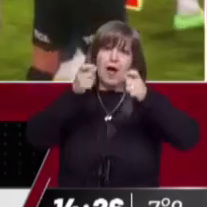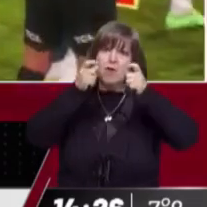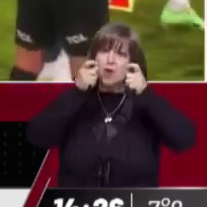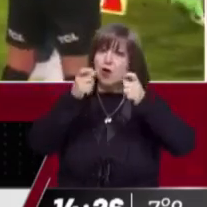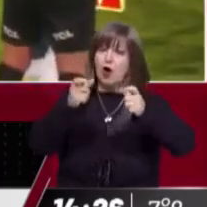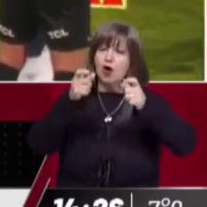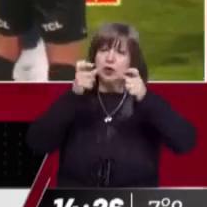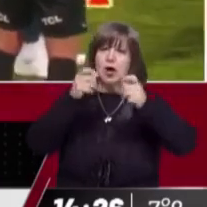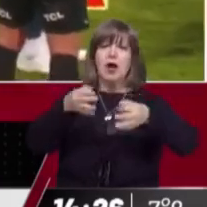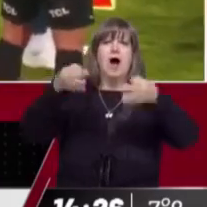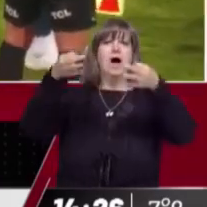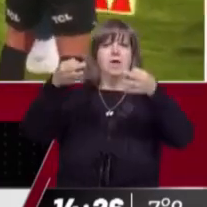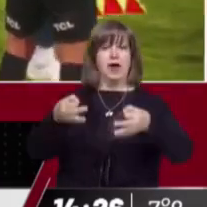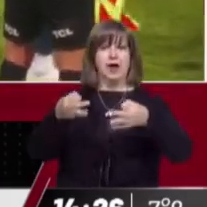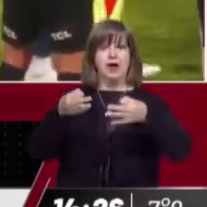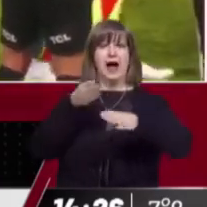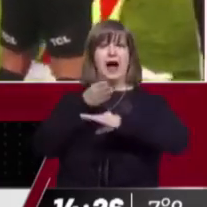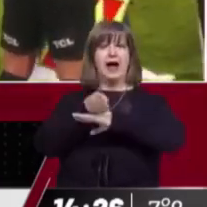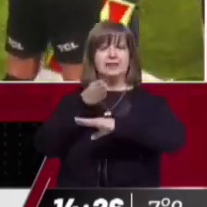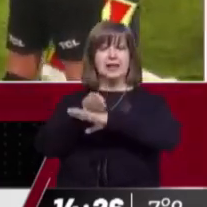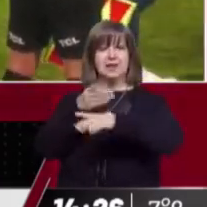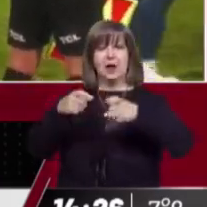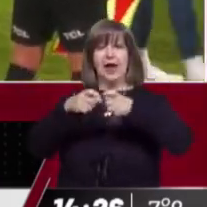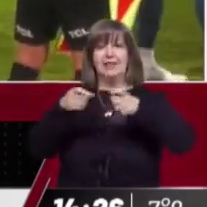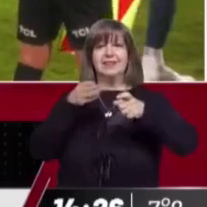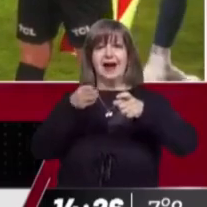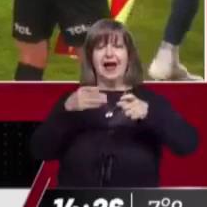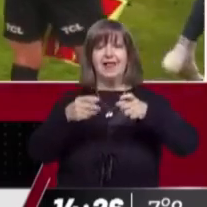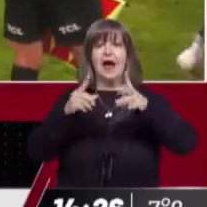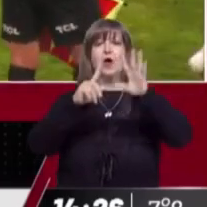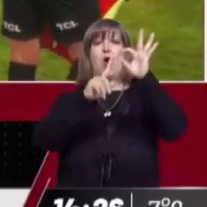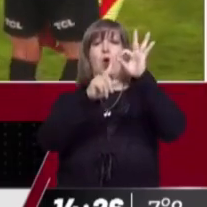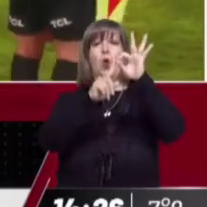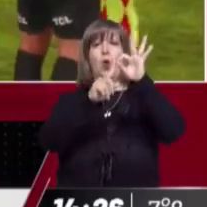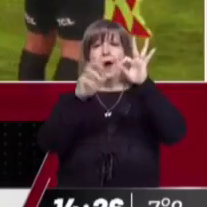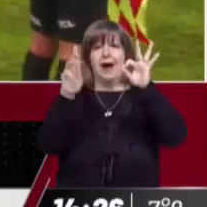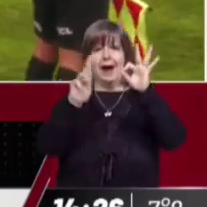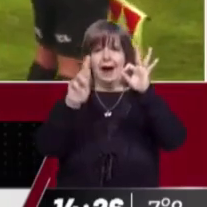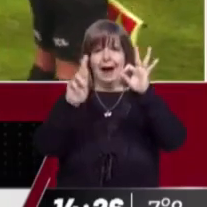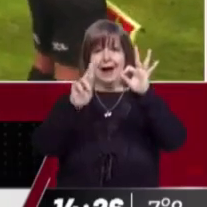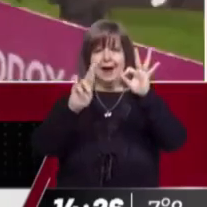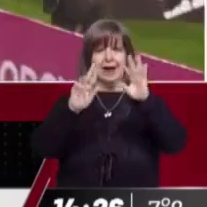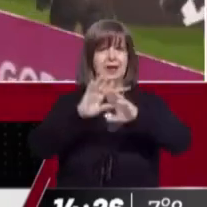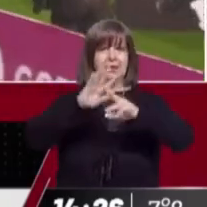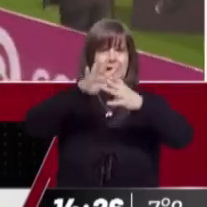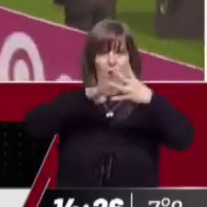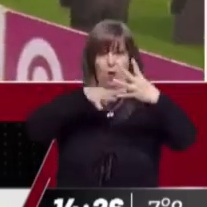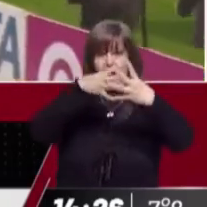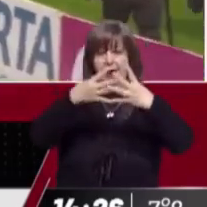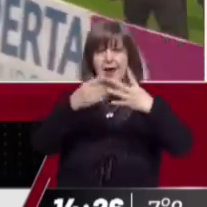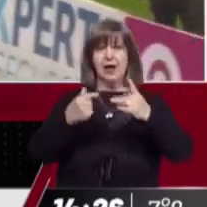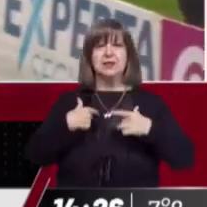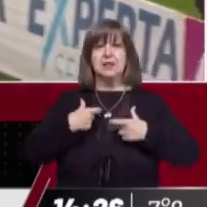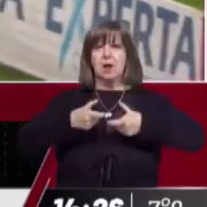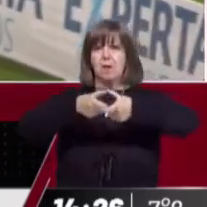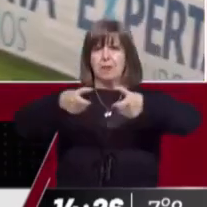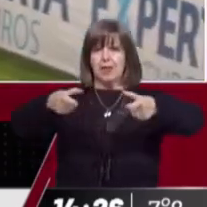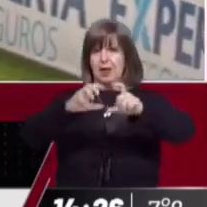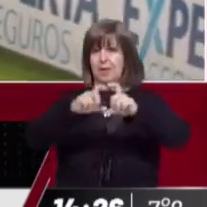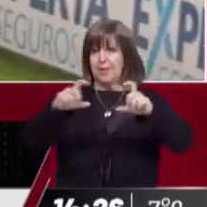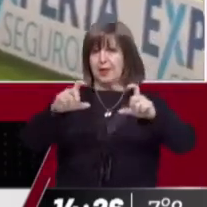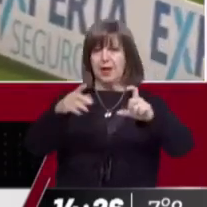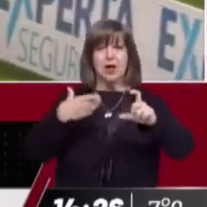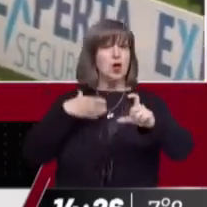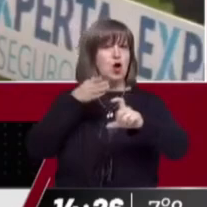y un acceso de entradas con QR. Se terminan las entradas físicas, ya no